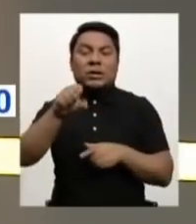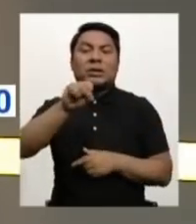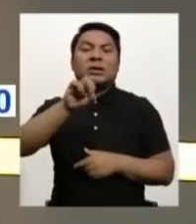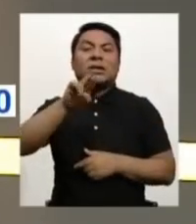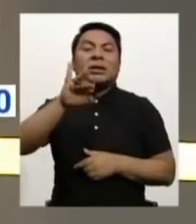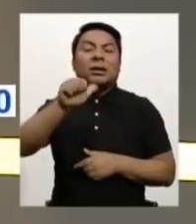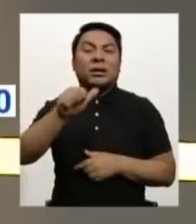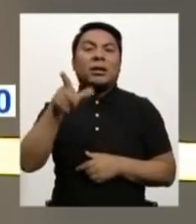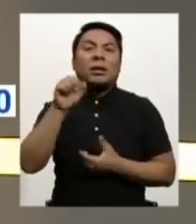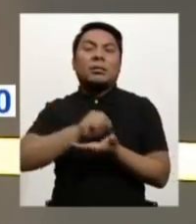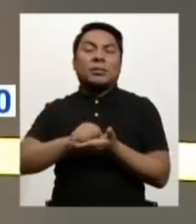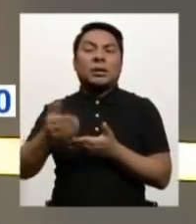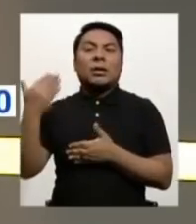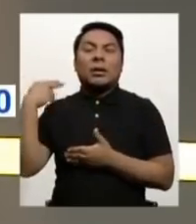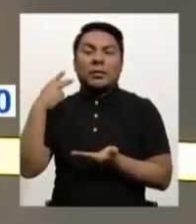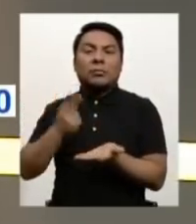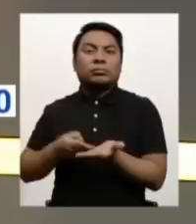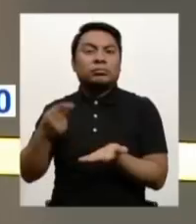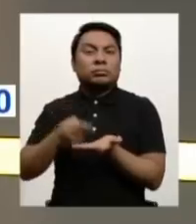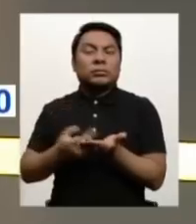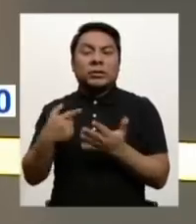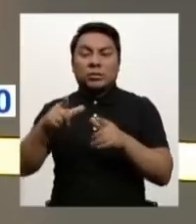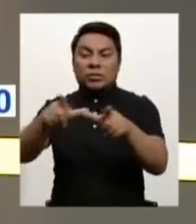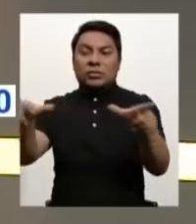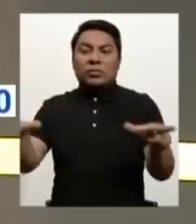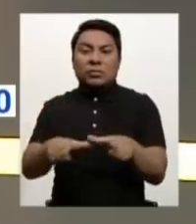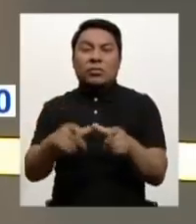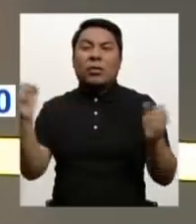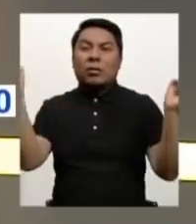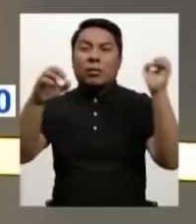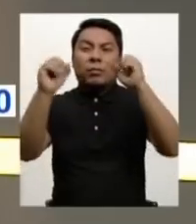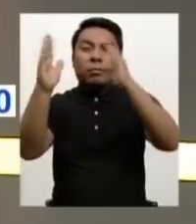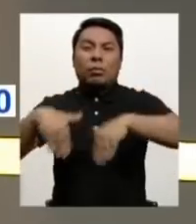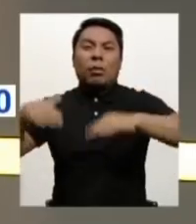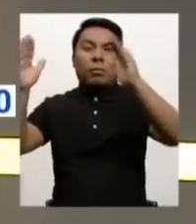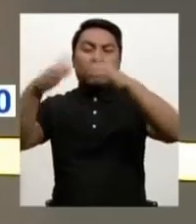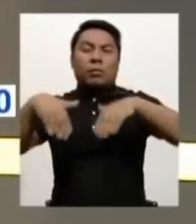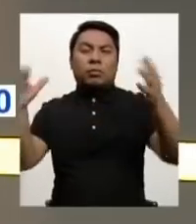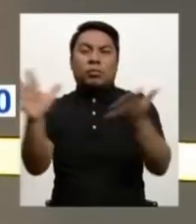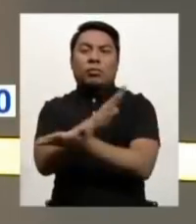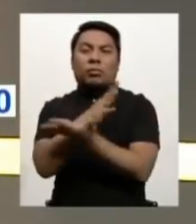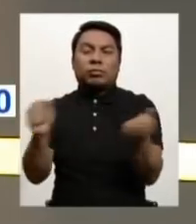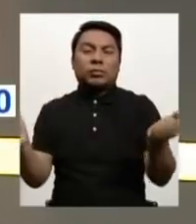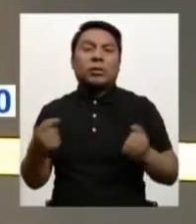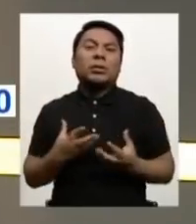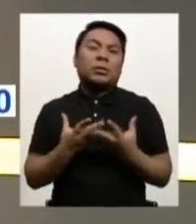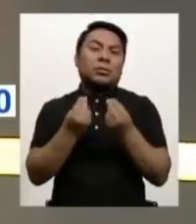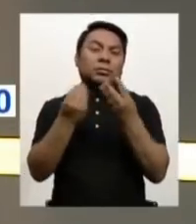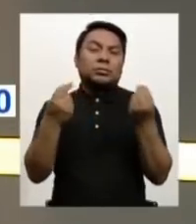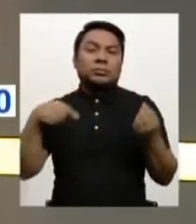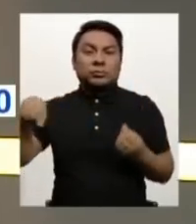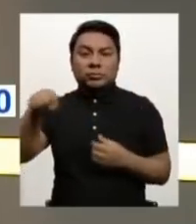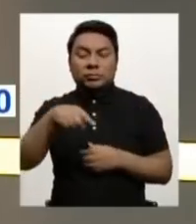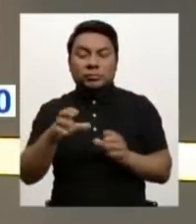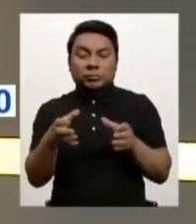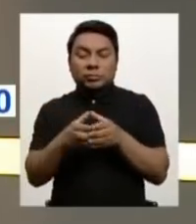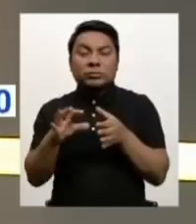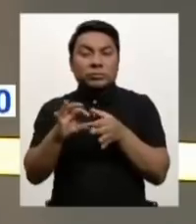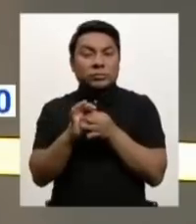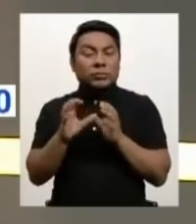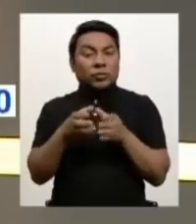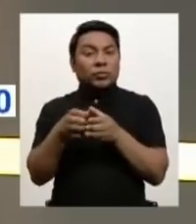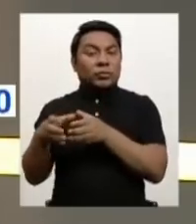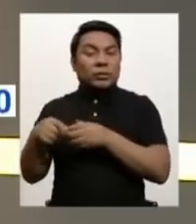tras meses de asedio que dejaron a la ciudad en ruinas cientos de víctimas y miles de desplazados raca raca fue la